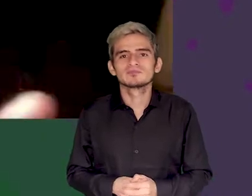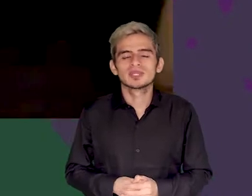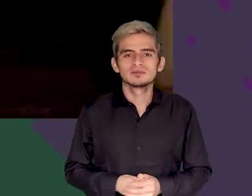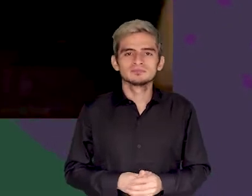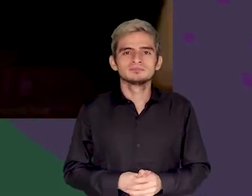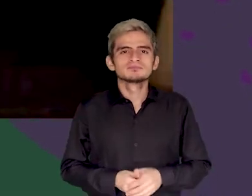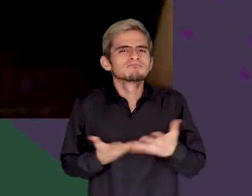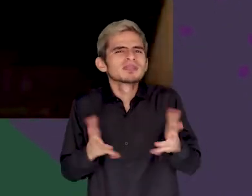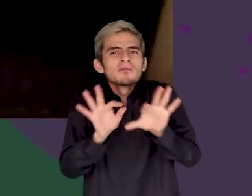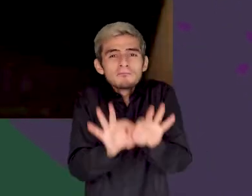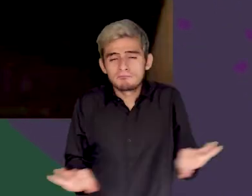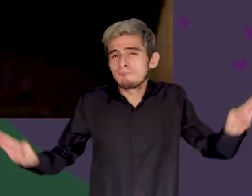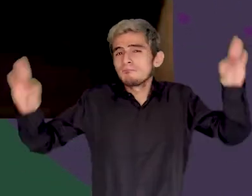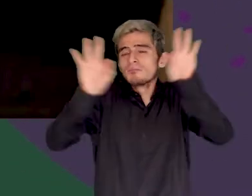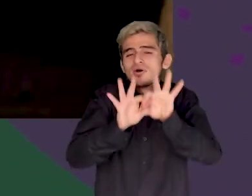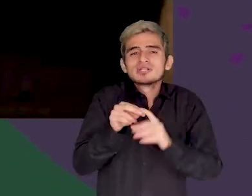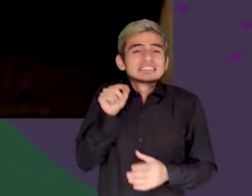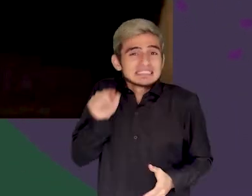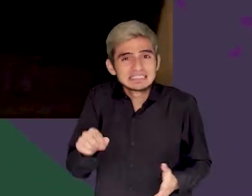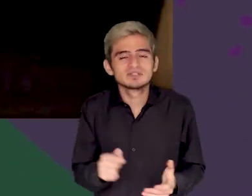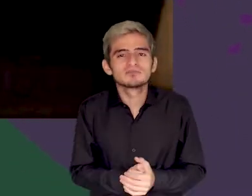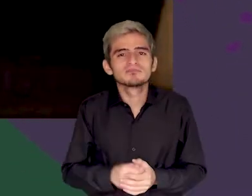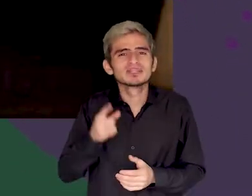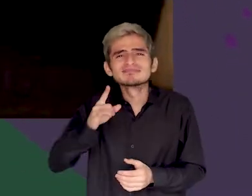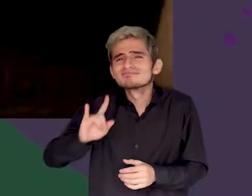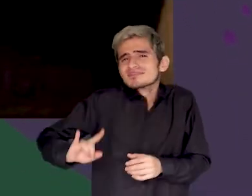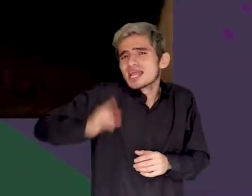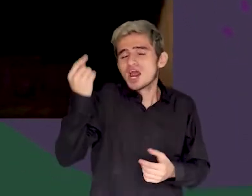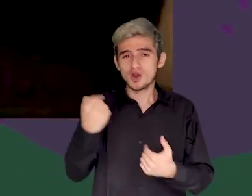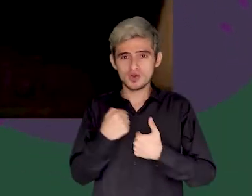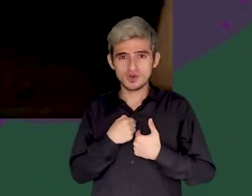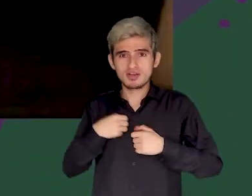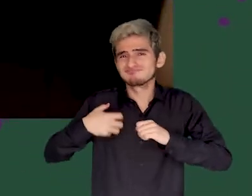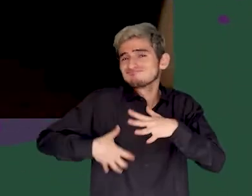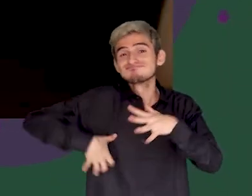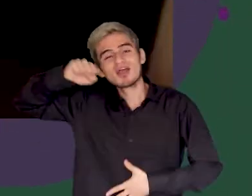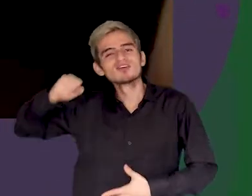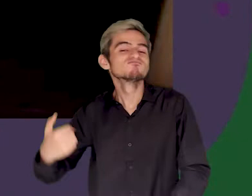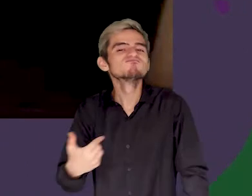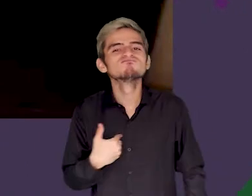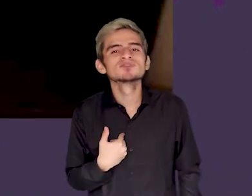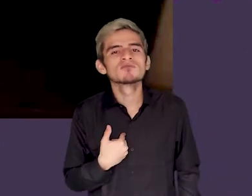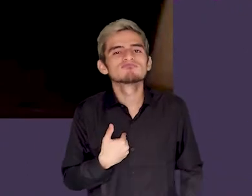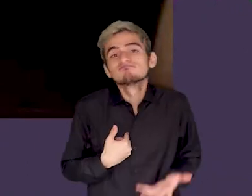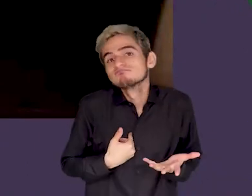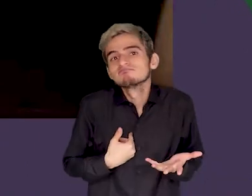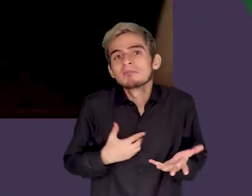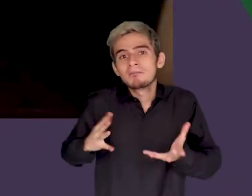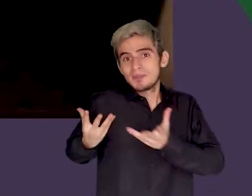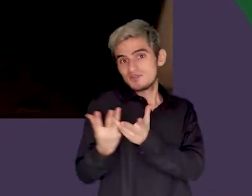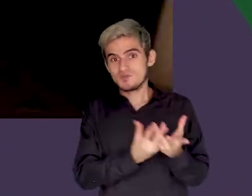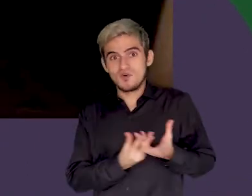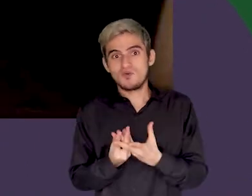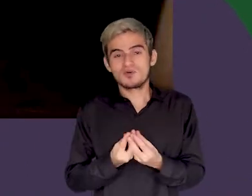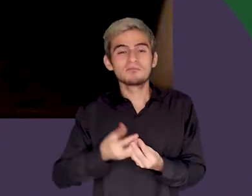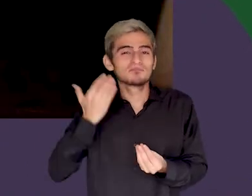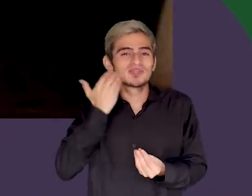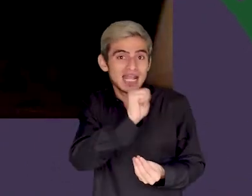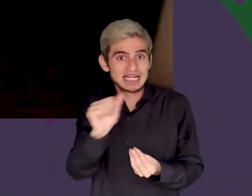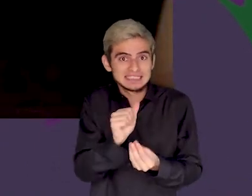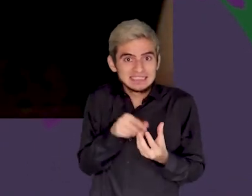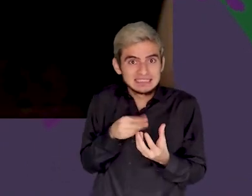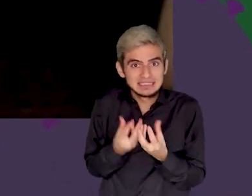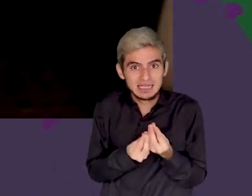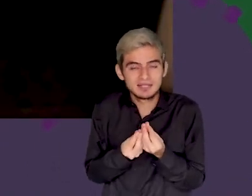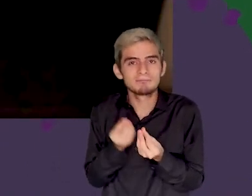más que cambiando la masa. Entonces eso también es muy importante. Digamos que una de mis mayores victorias es que mi